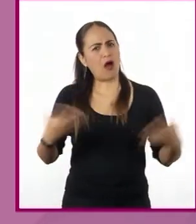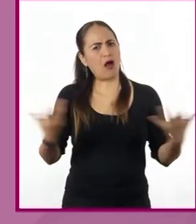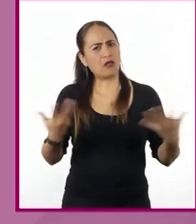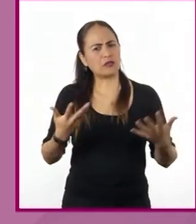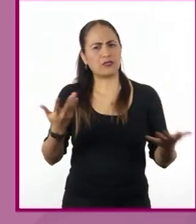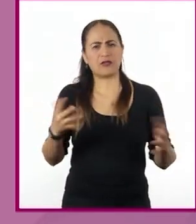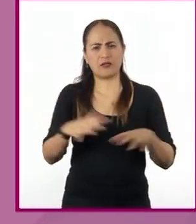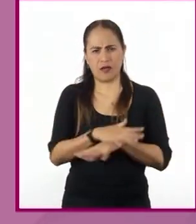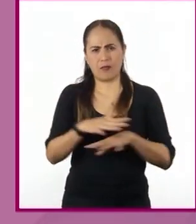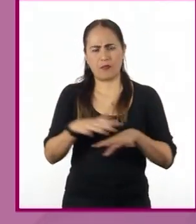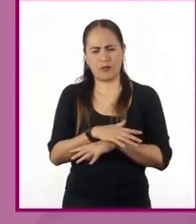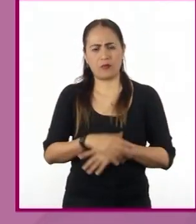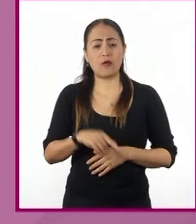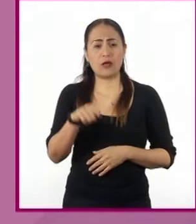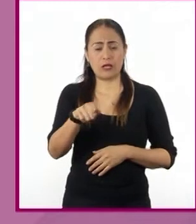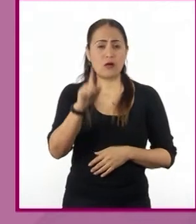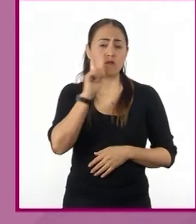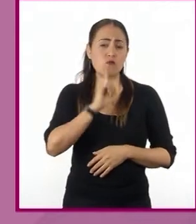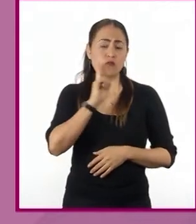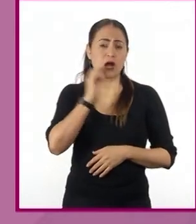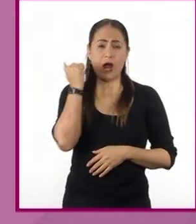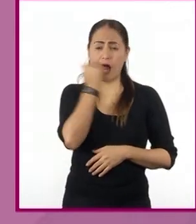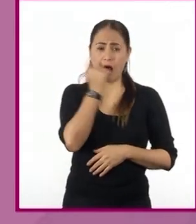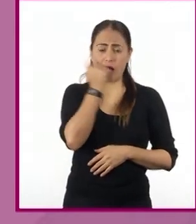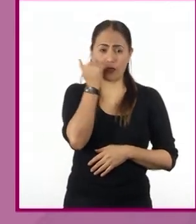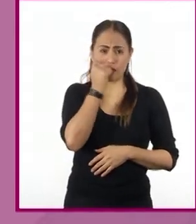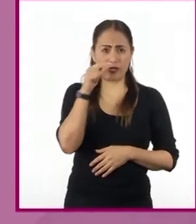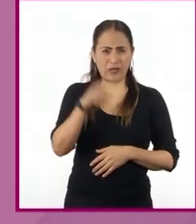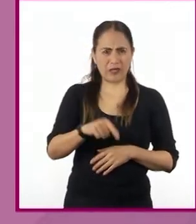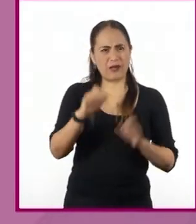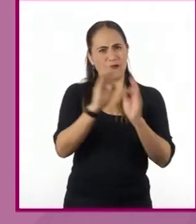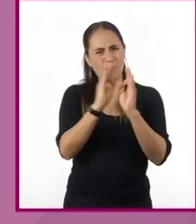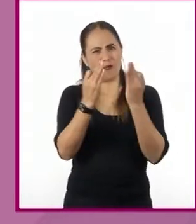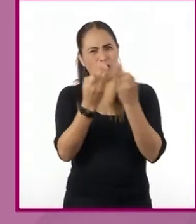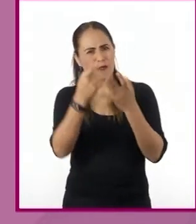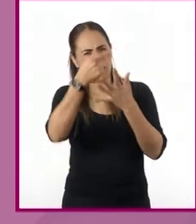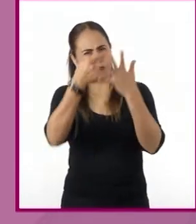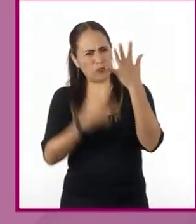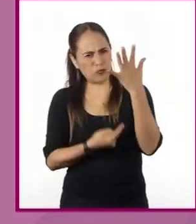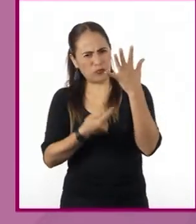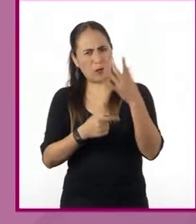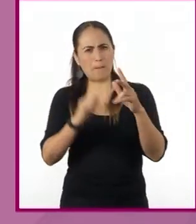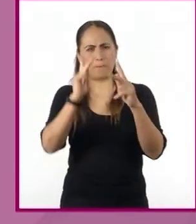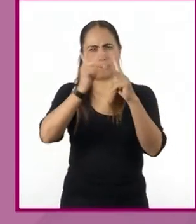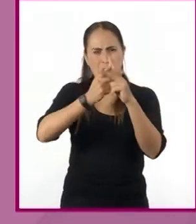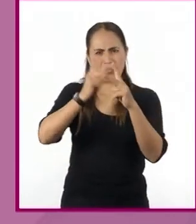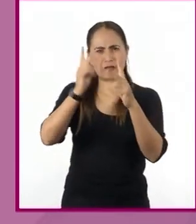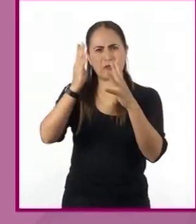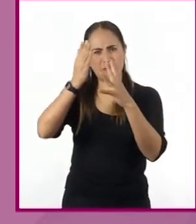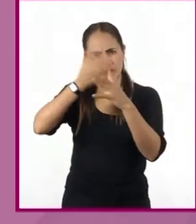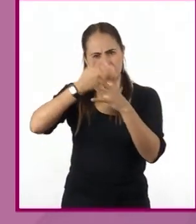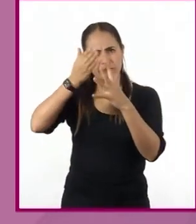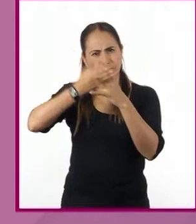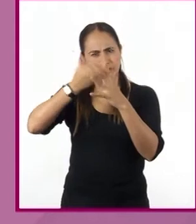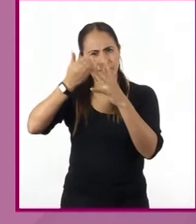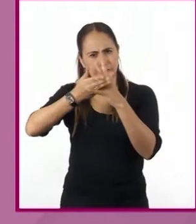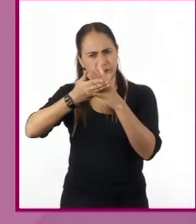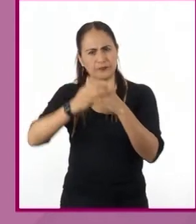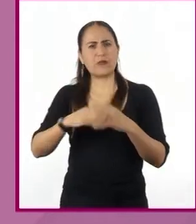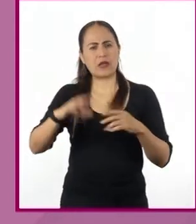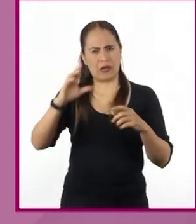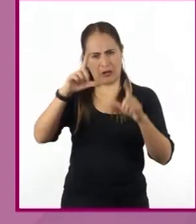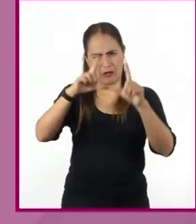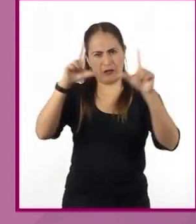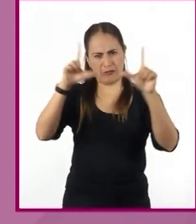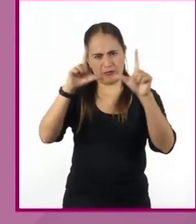pueden ver, la estudiante que lo hizo puso mucha atención en el formato de la plana con cada una de las secciones, pues podemos distinguir la